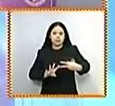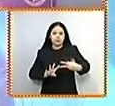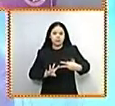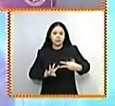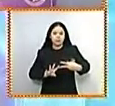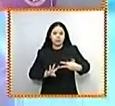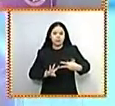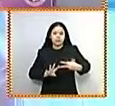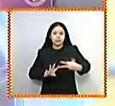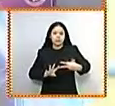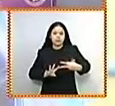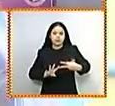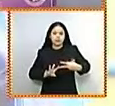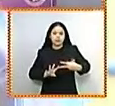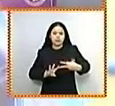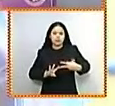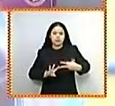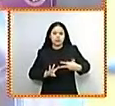dígito,